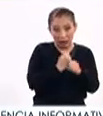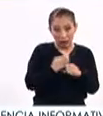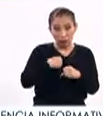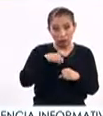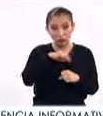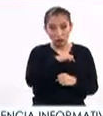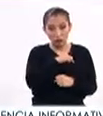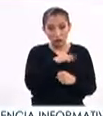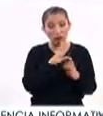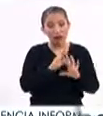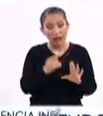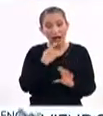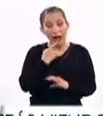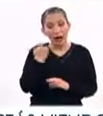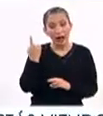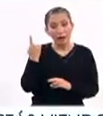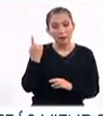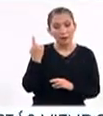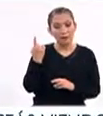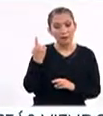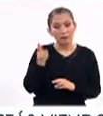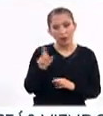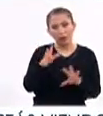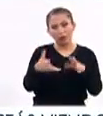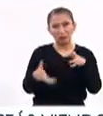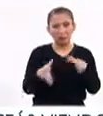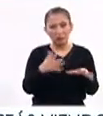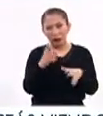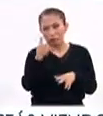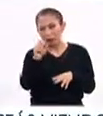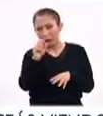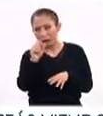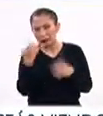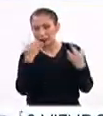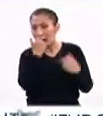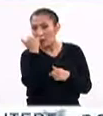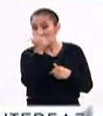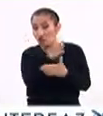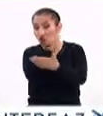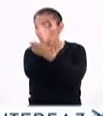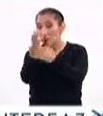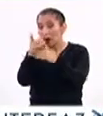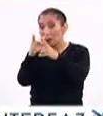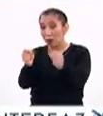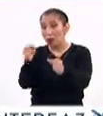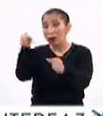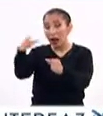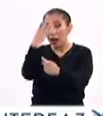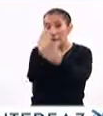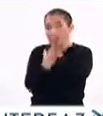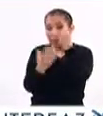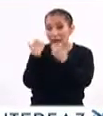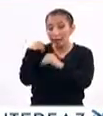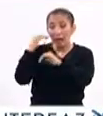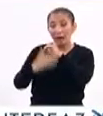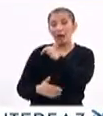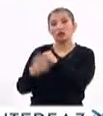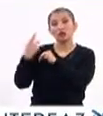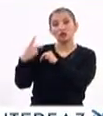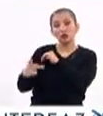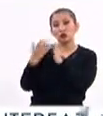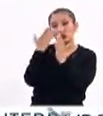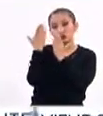nosotros hemos mandado con más o menos 20 alumnos a Japón para aprender y finalizar